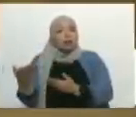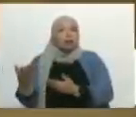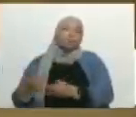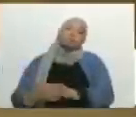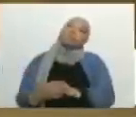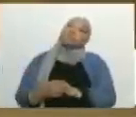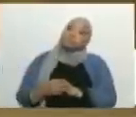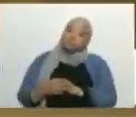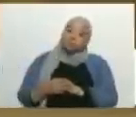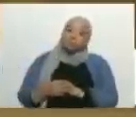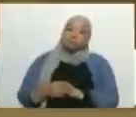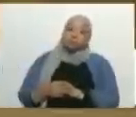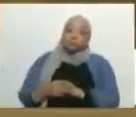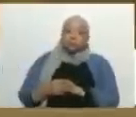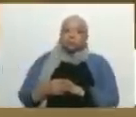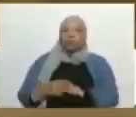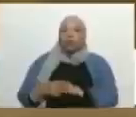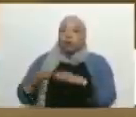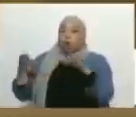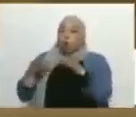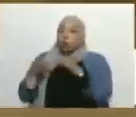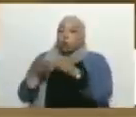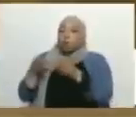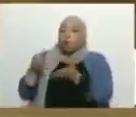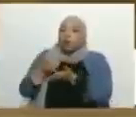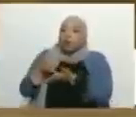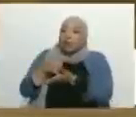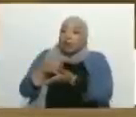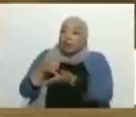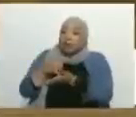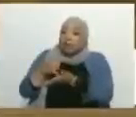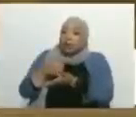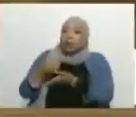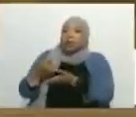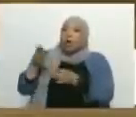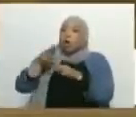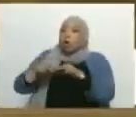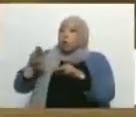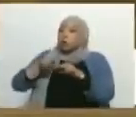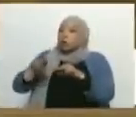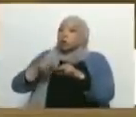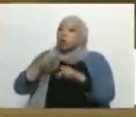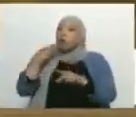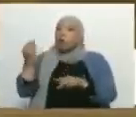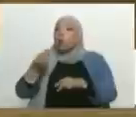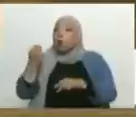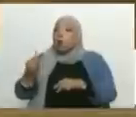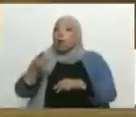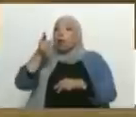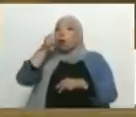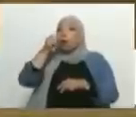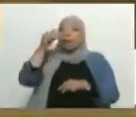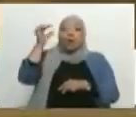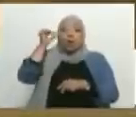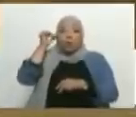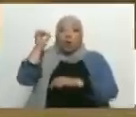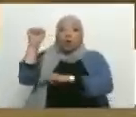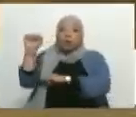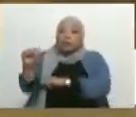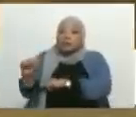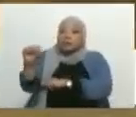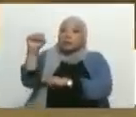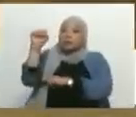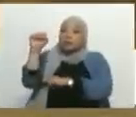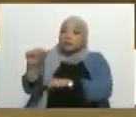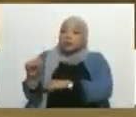considerando que como grupos vulnerables, las niñas, niños y adolescentes, en especial aquellos con trastorno del espectro